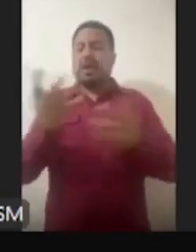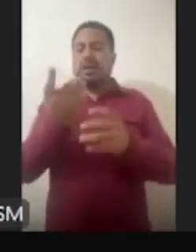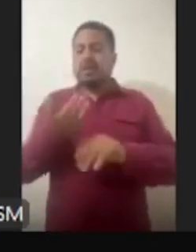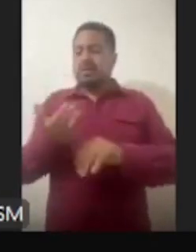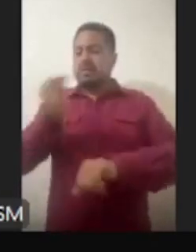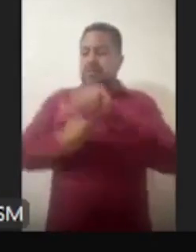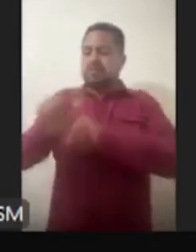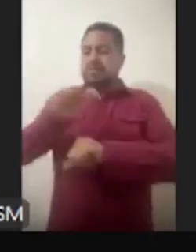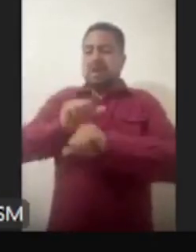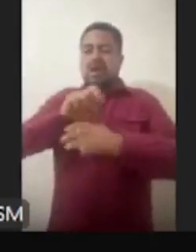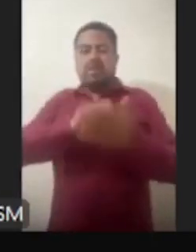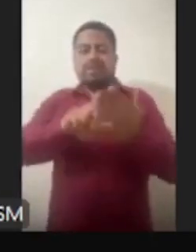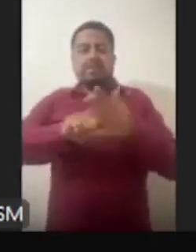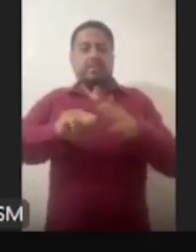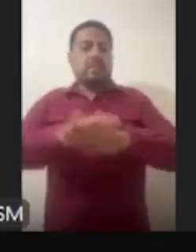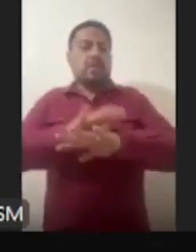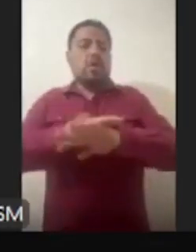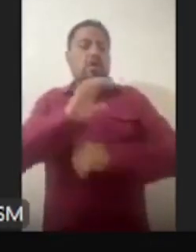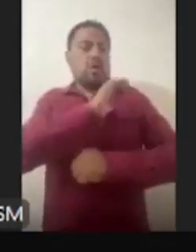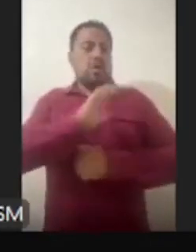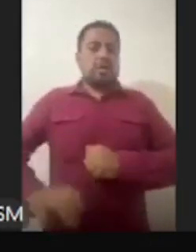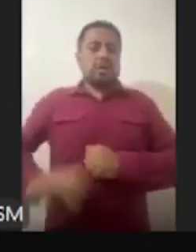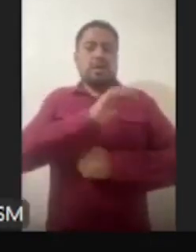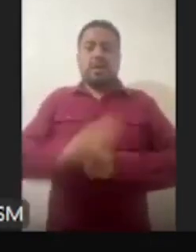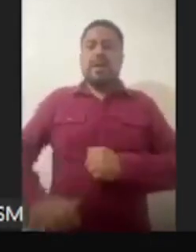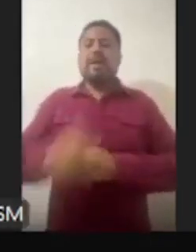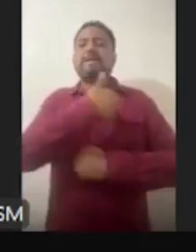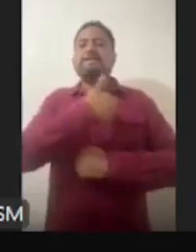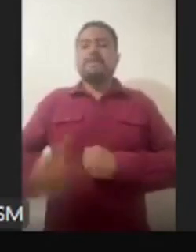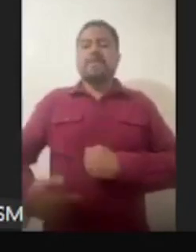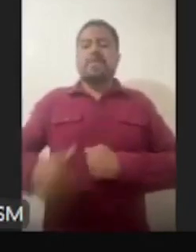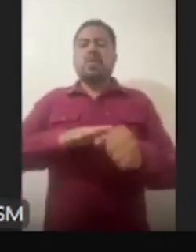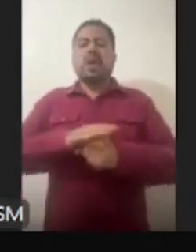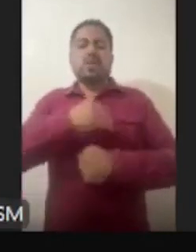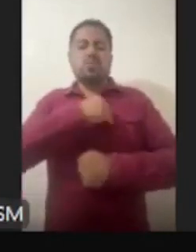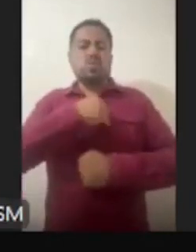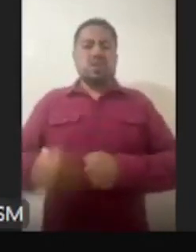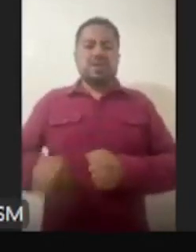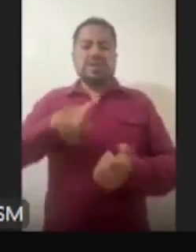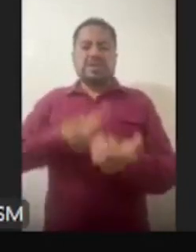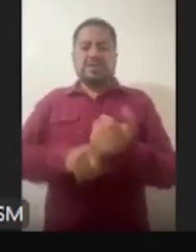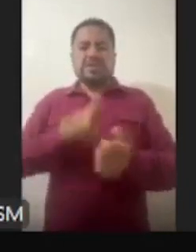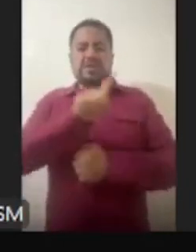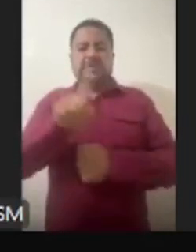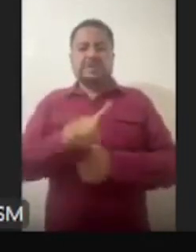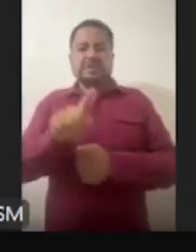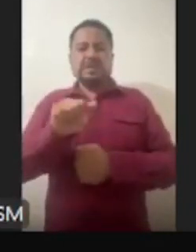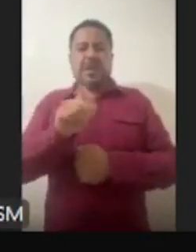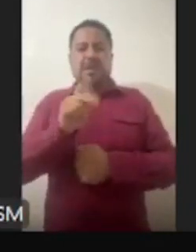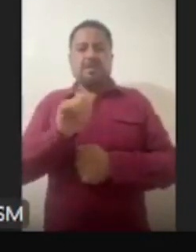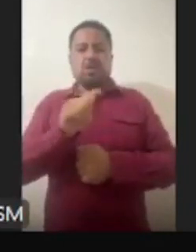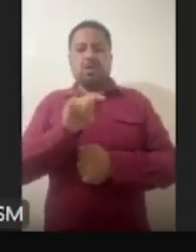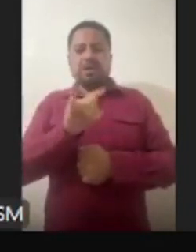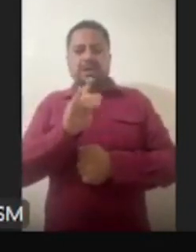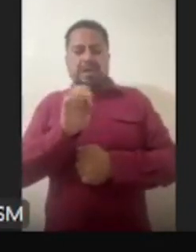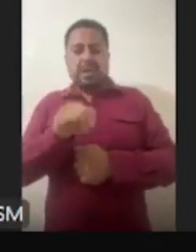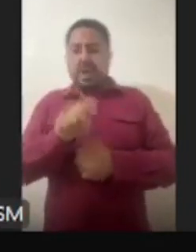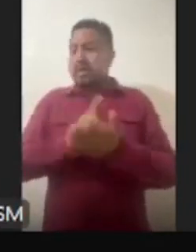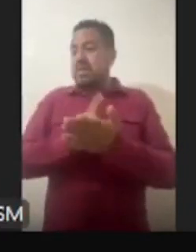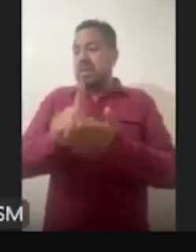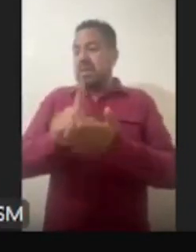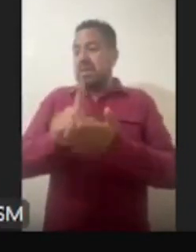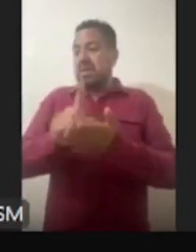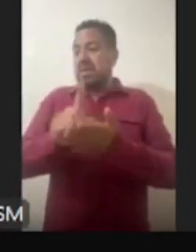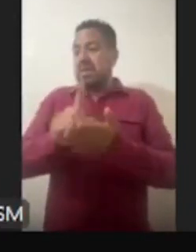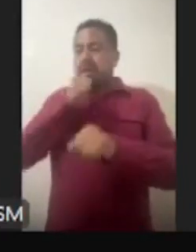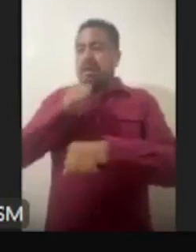la candidatura propietaria de la presidencia del Ayuntamiento de Zapotitlán Tablas, conforme a derecho correspondiera e informara lo realizado